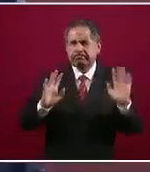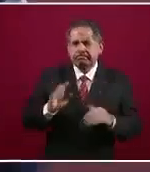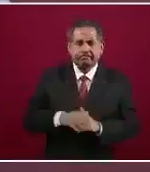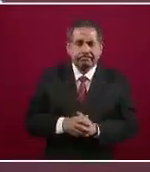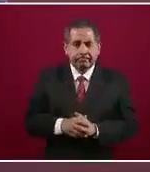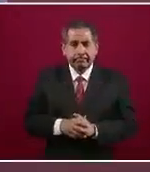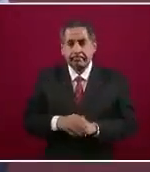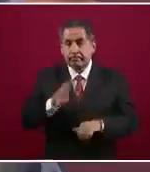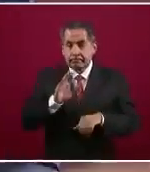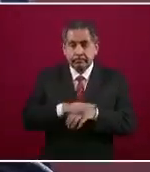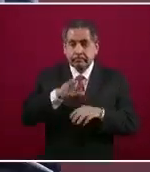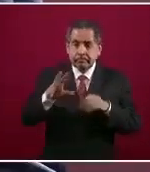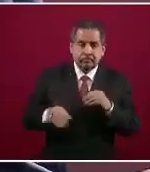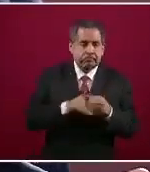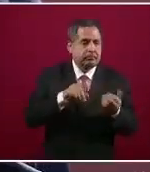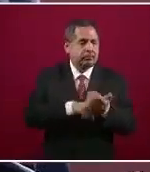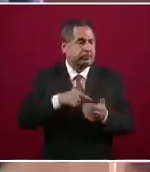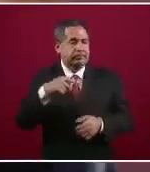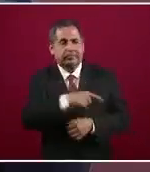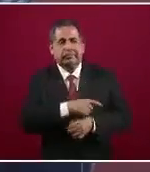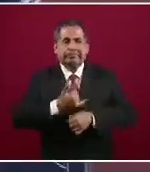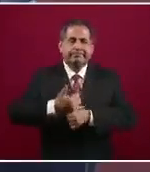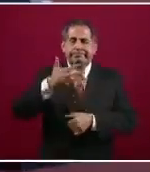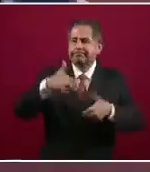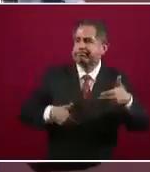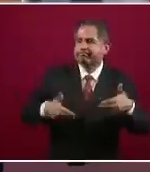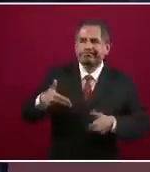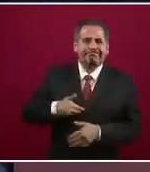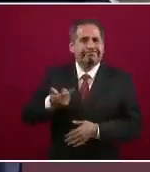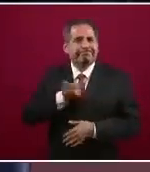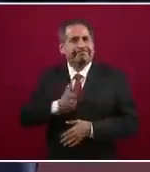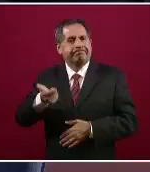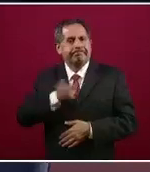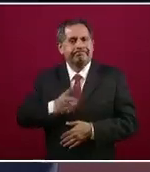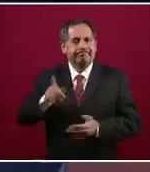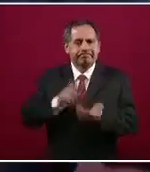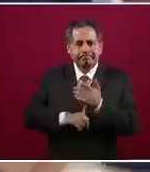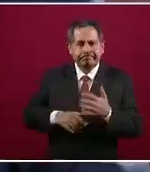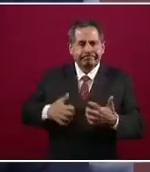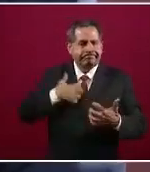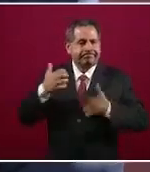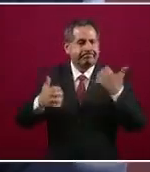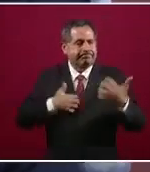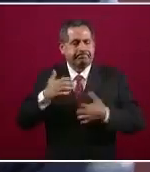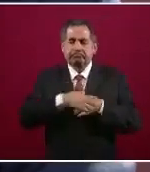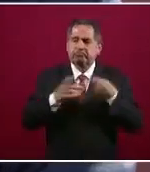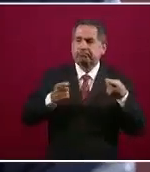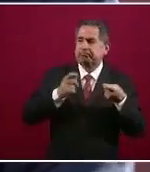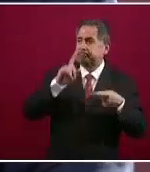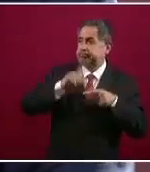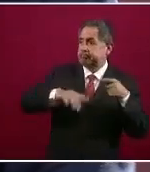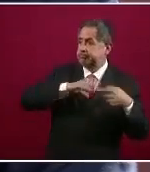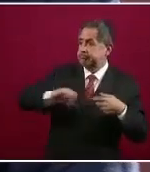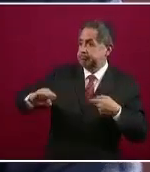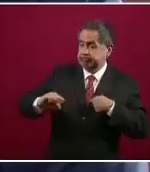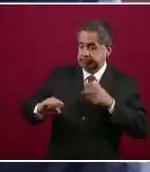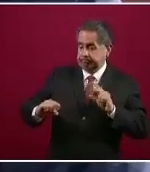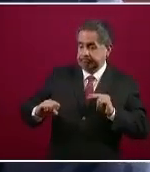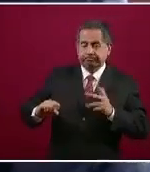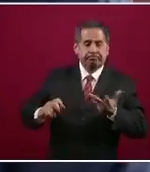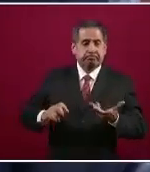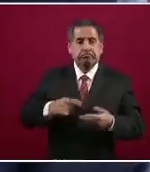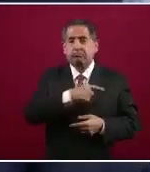Además de eso, pues hay inconformes porque eran los que manejaban el programa, al grado de